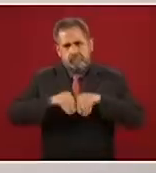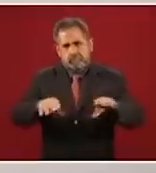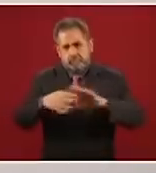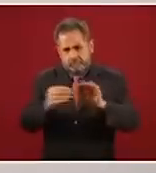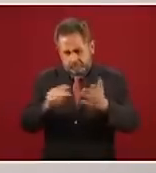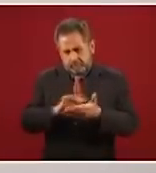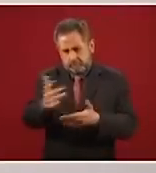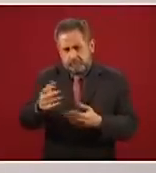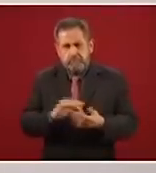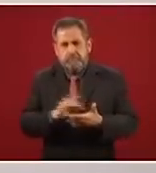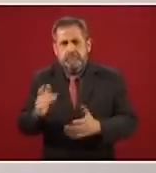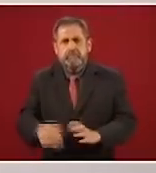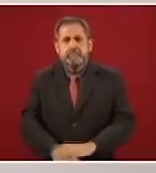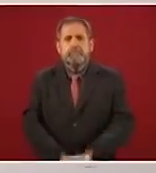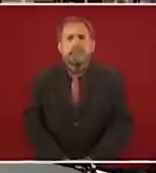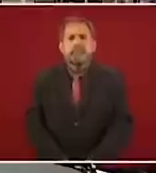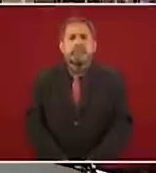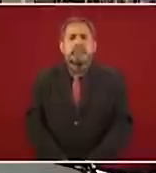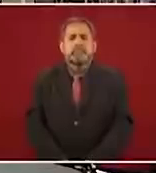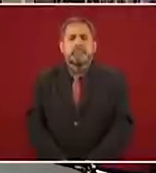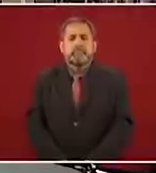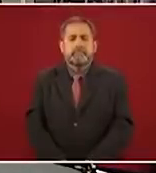¿Sí? Muchas gracias. Muy bien.